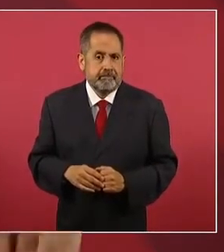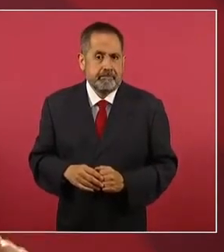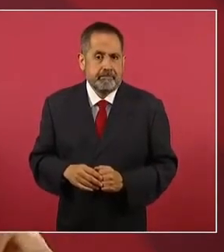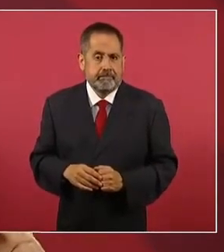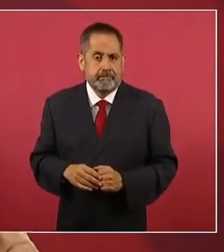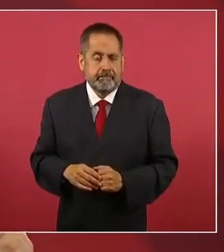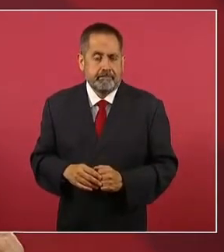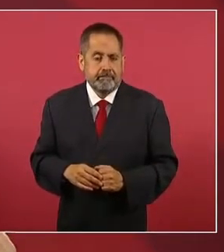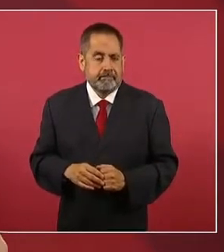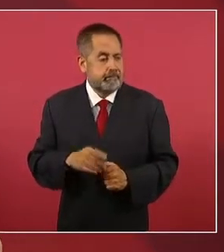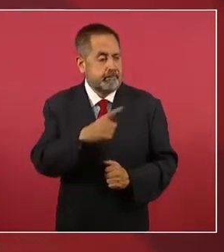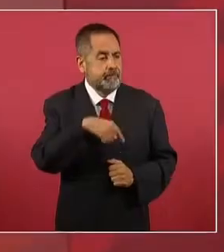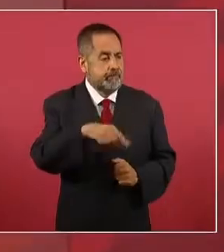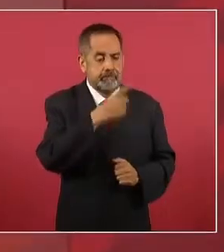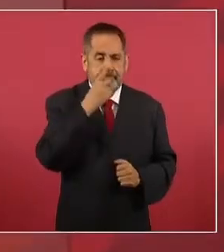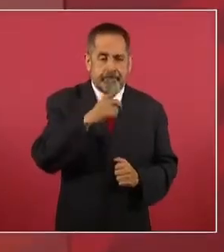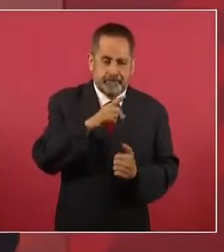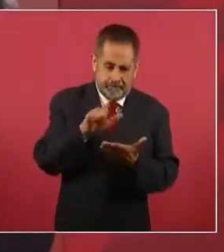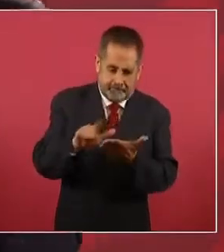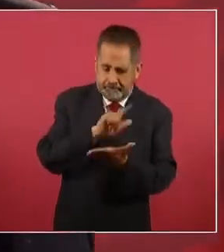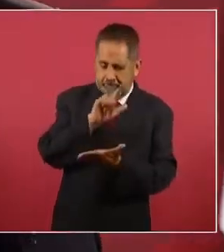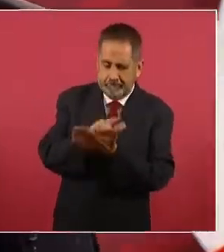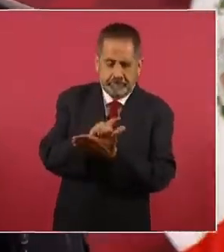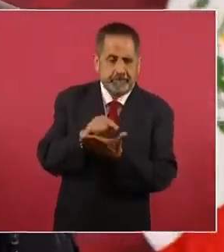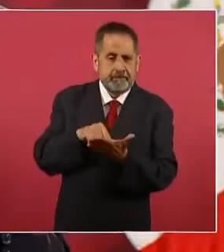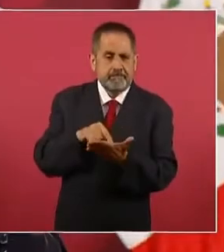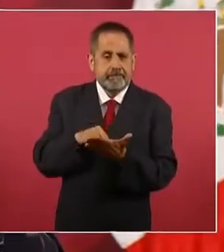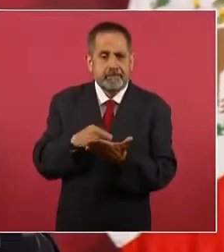La ley es para